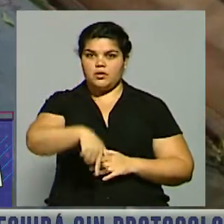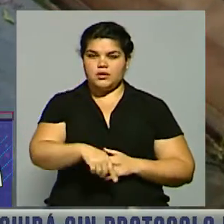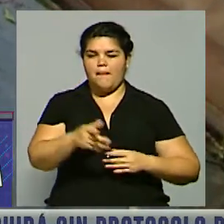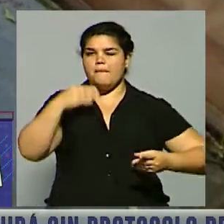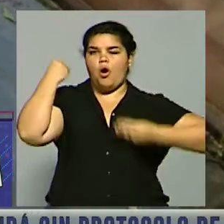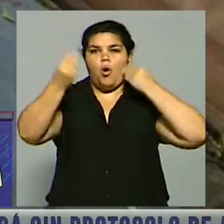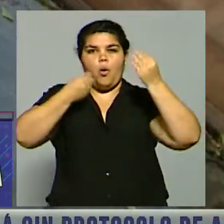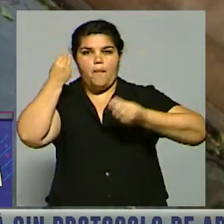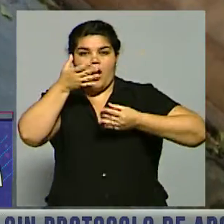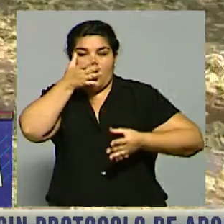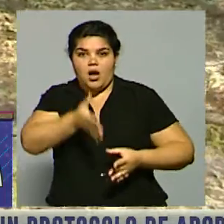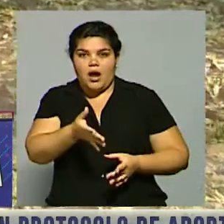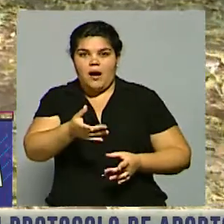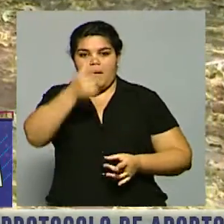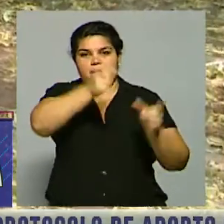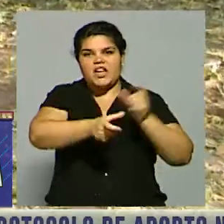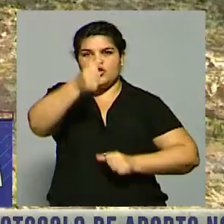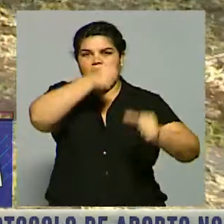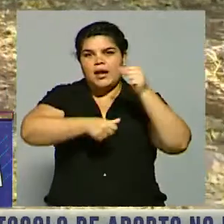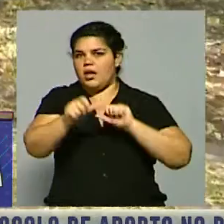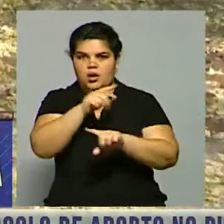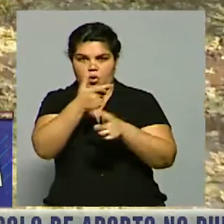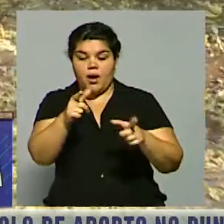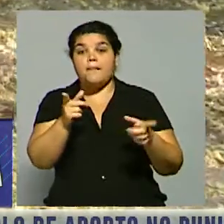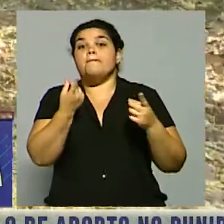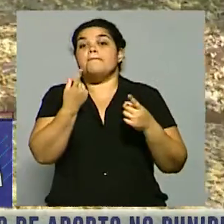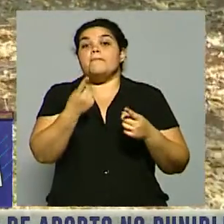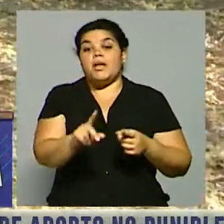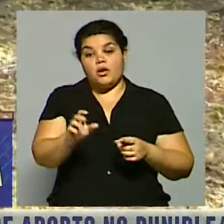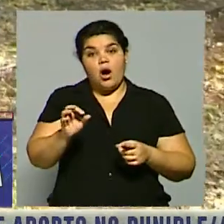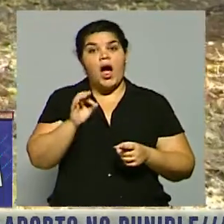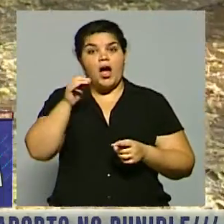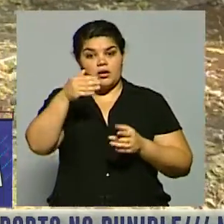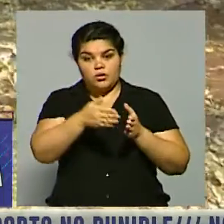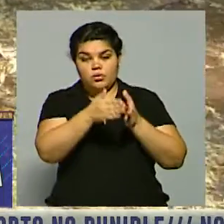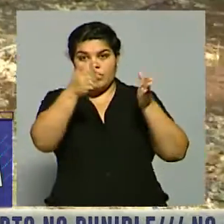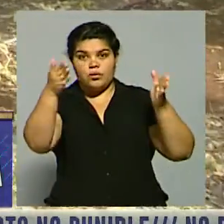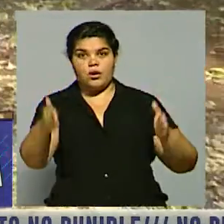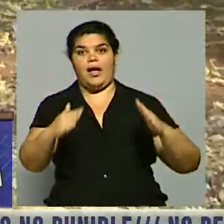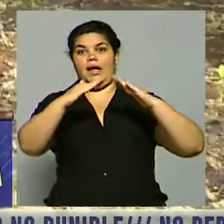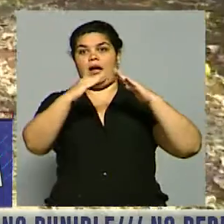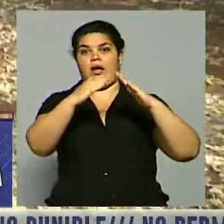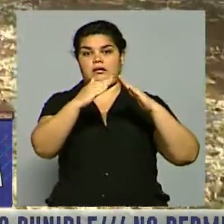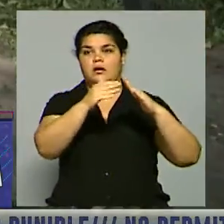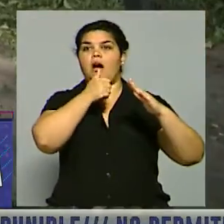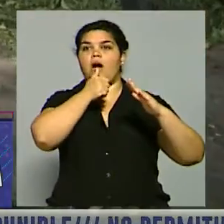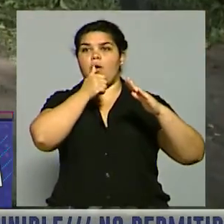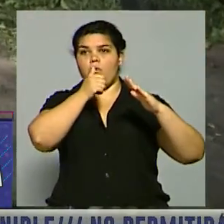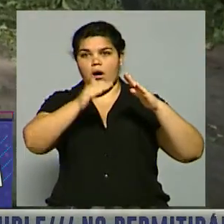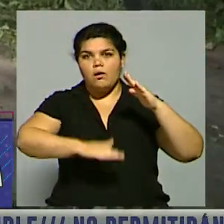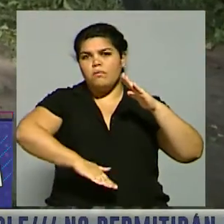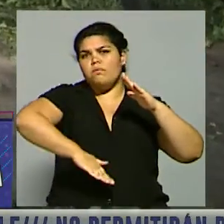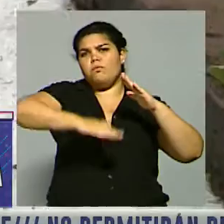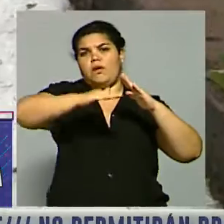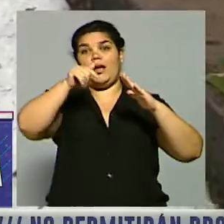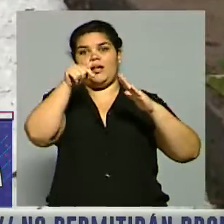preocuparnos, digamos, no hubo ninguna víctima, pero sí daños que son significativos. Por ejemplo, una vivienda de una persona inundada realmente debe de